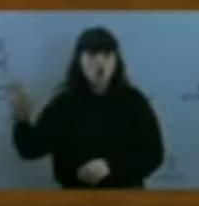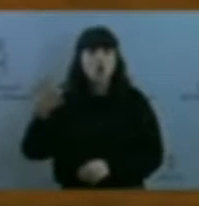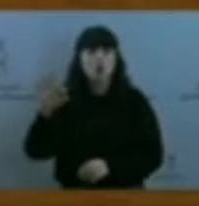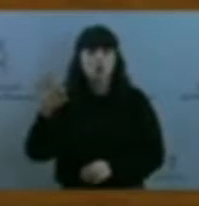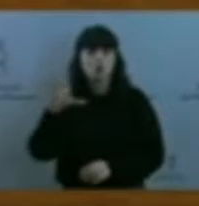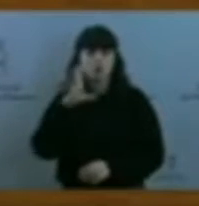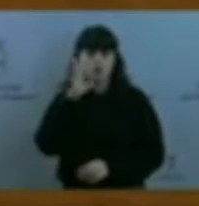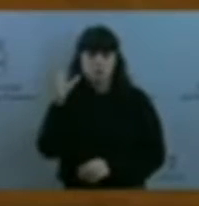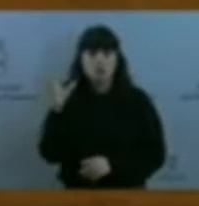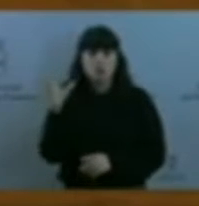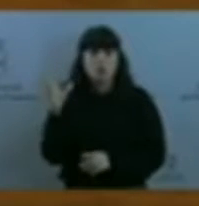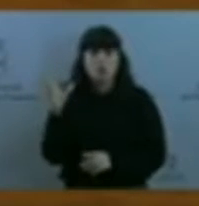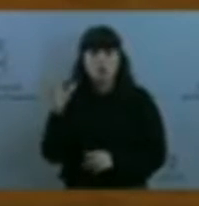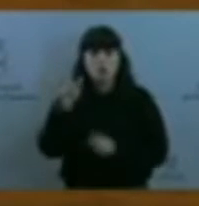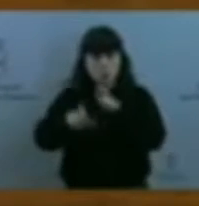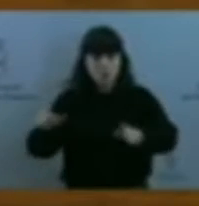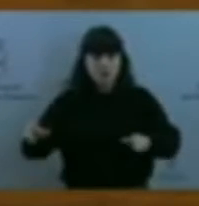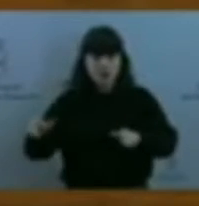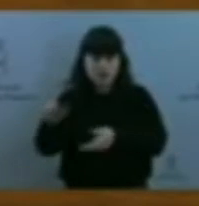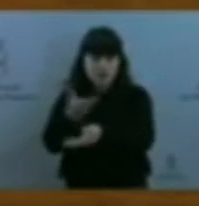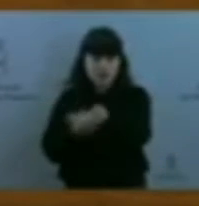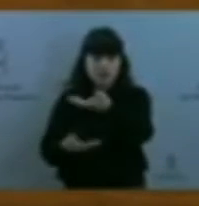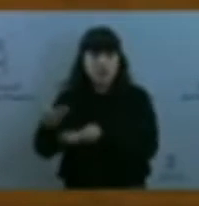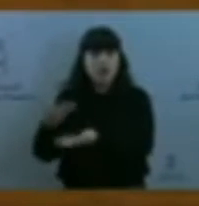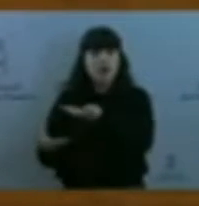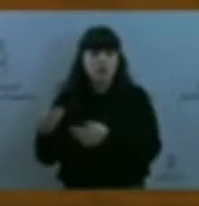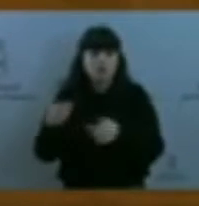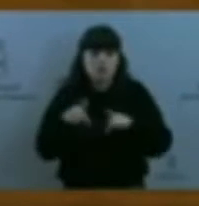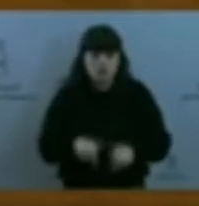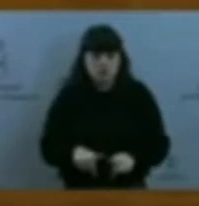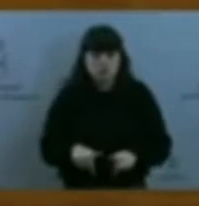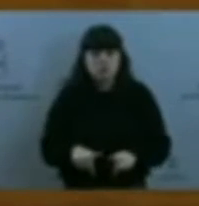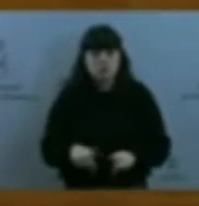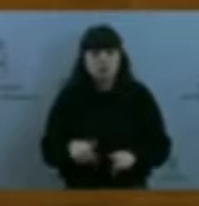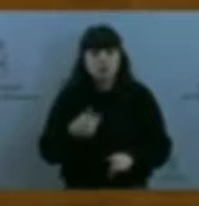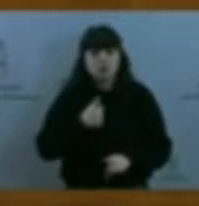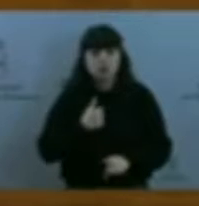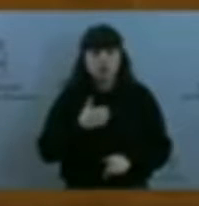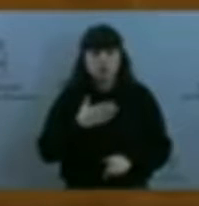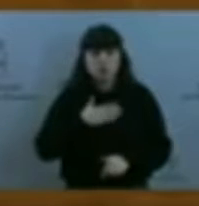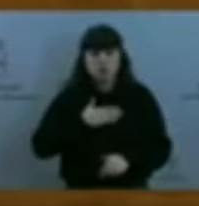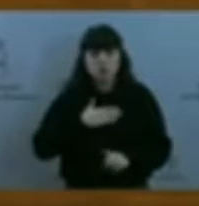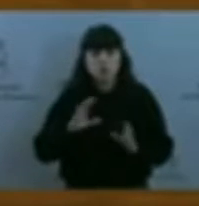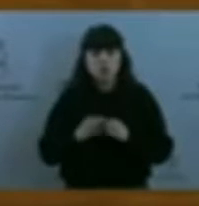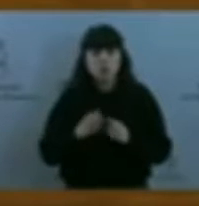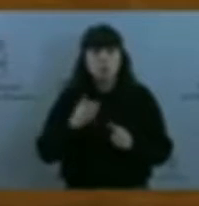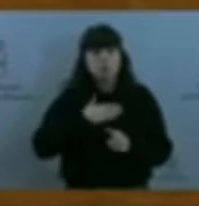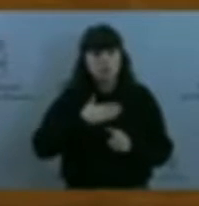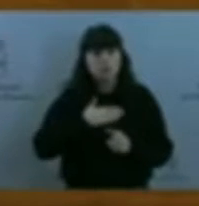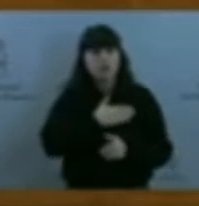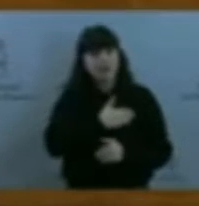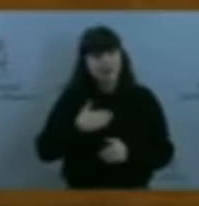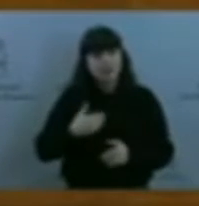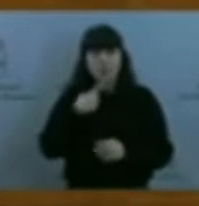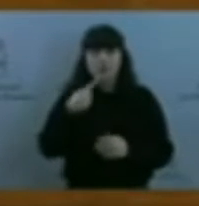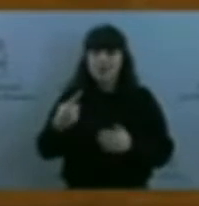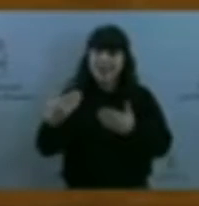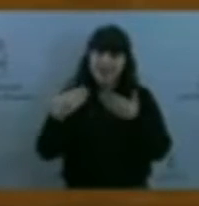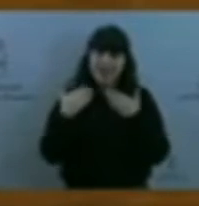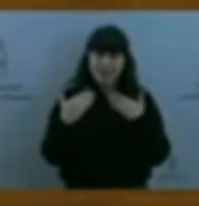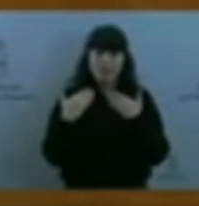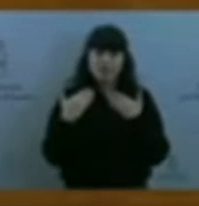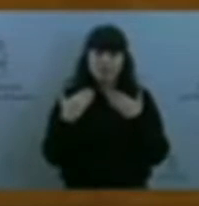mi grupo y yo mismo y mi grupo queremos manifestar ese agradecimiento y desearles un éxito,